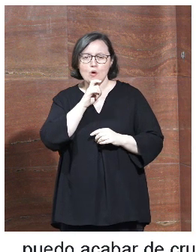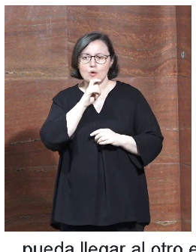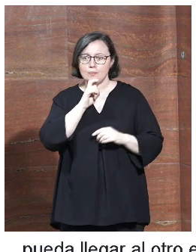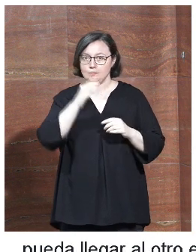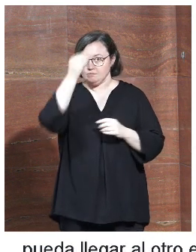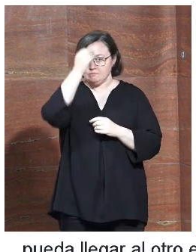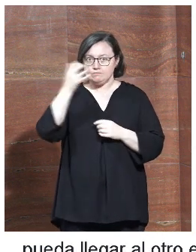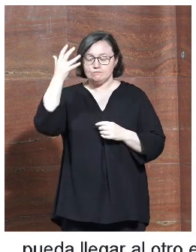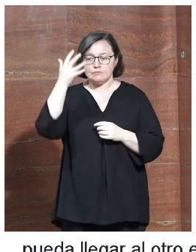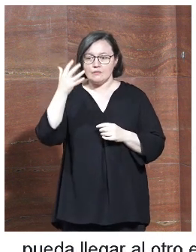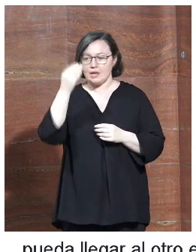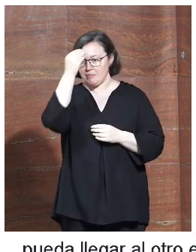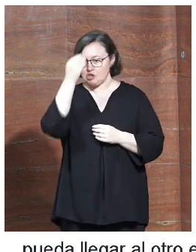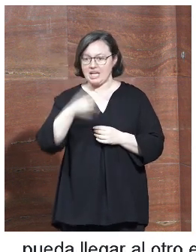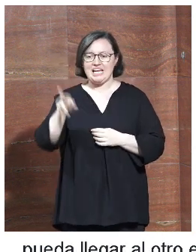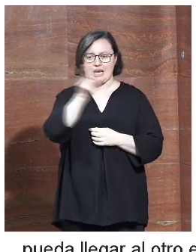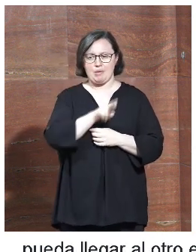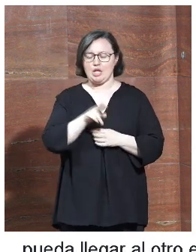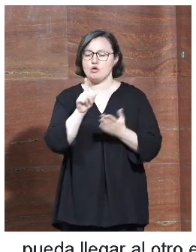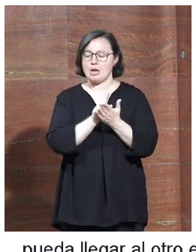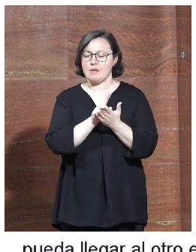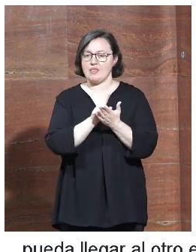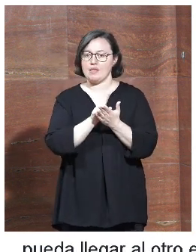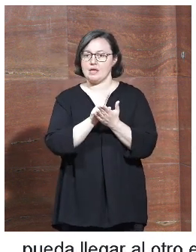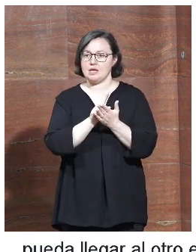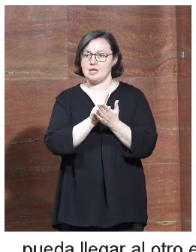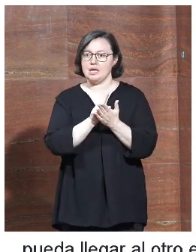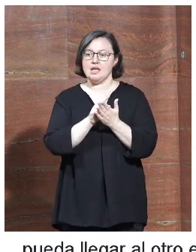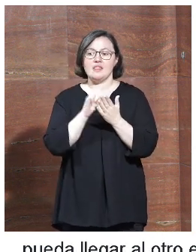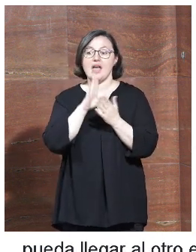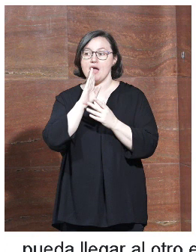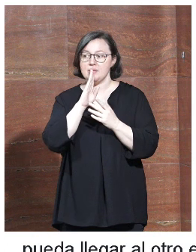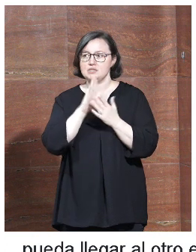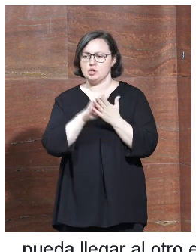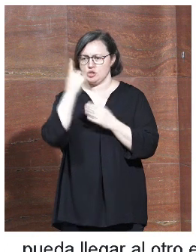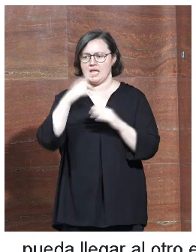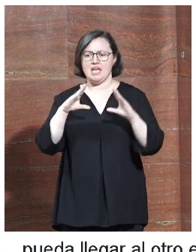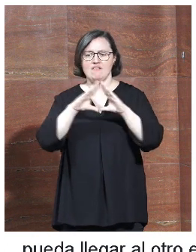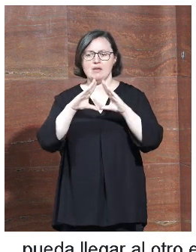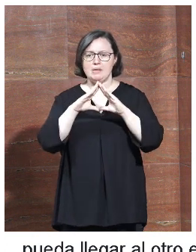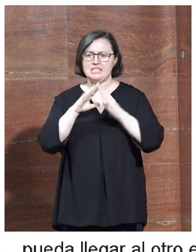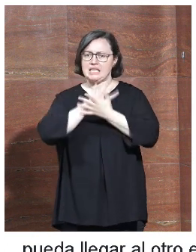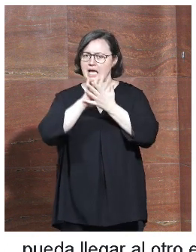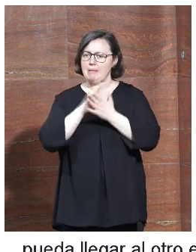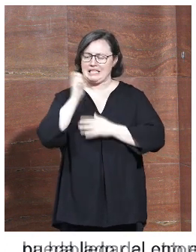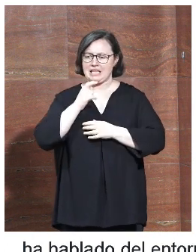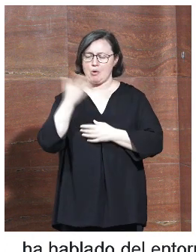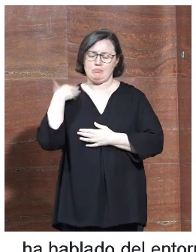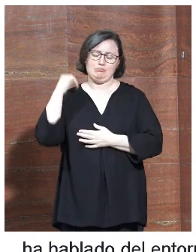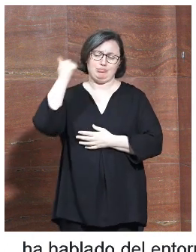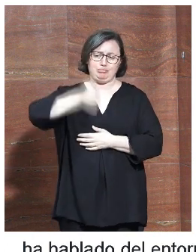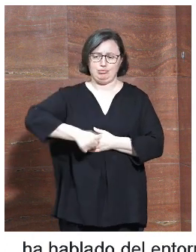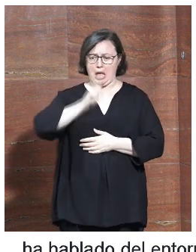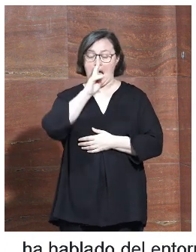y creo que hay que repetir, es un tema que las feministas han tratado muchísimo, ¿no? Porque desde hace años